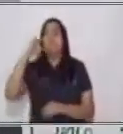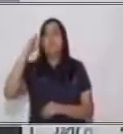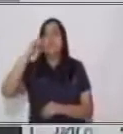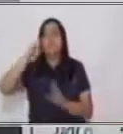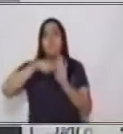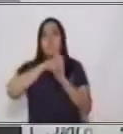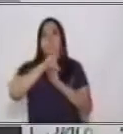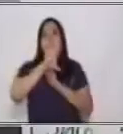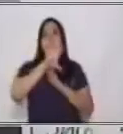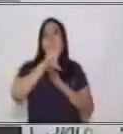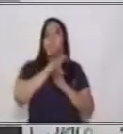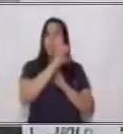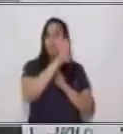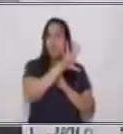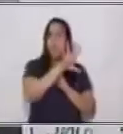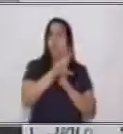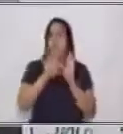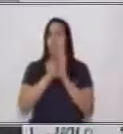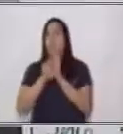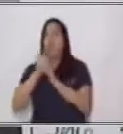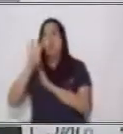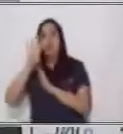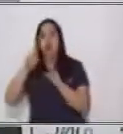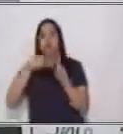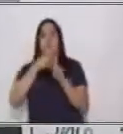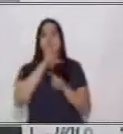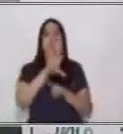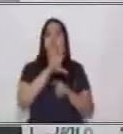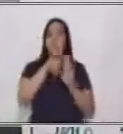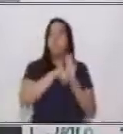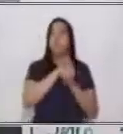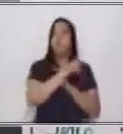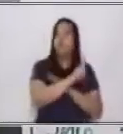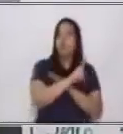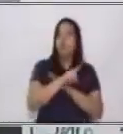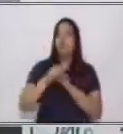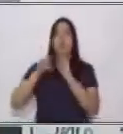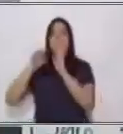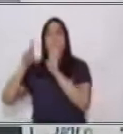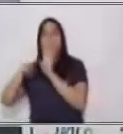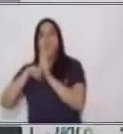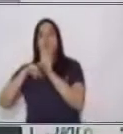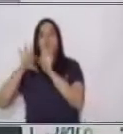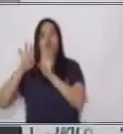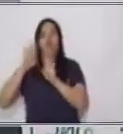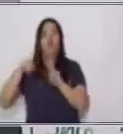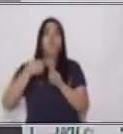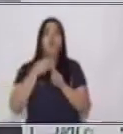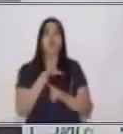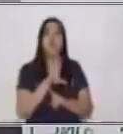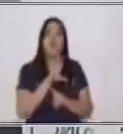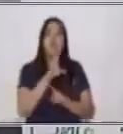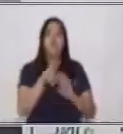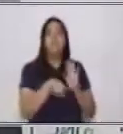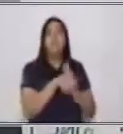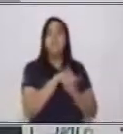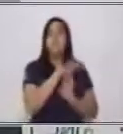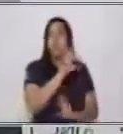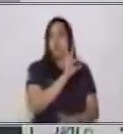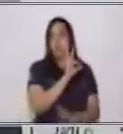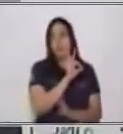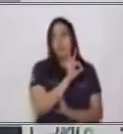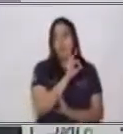vamos buscando, el anular, entonces a uno de estos dos números le voy a poner signo negativo. Y entonces todo